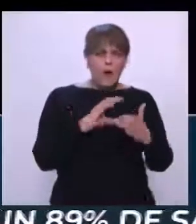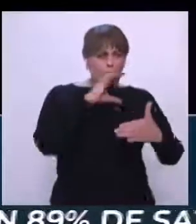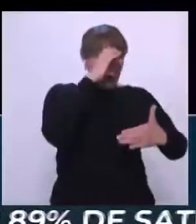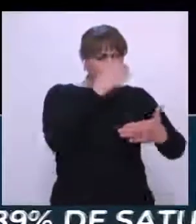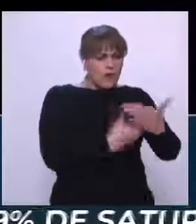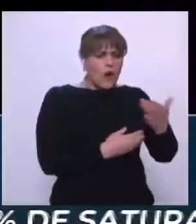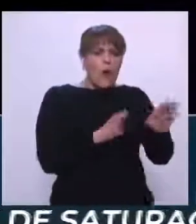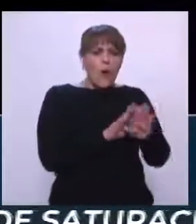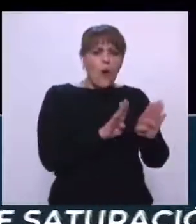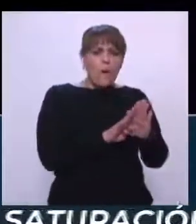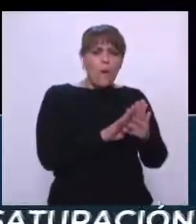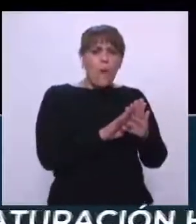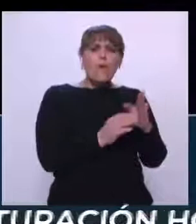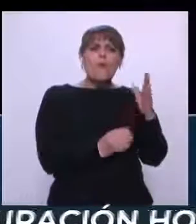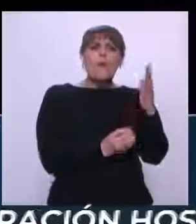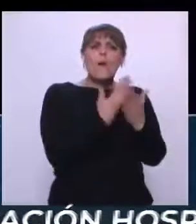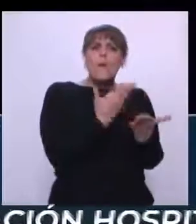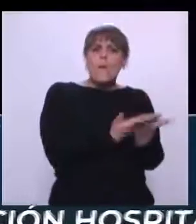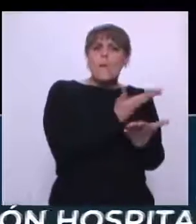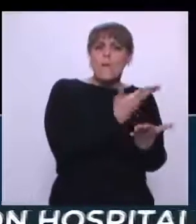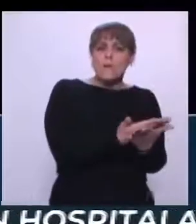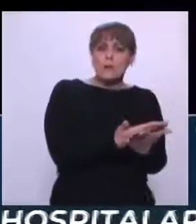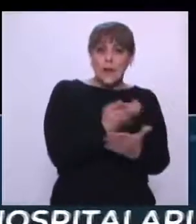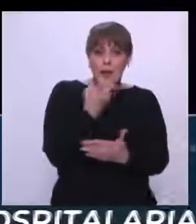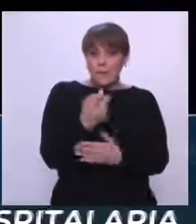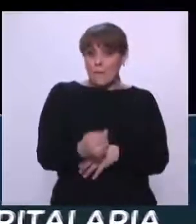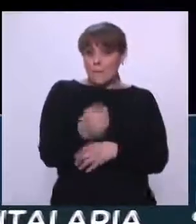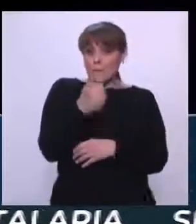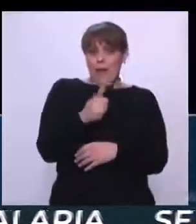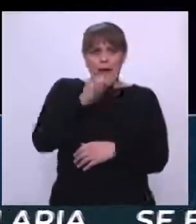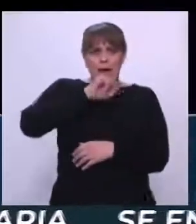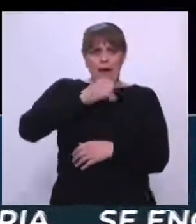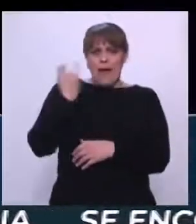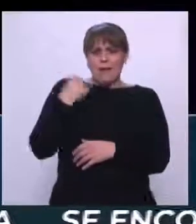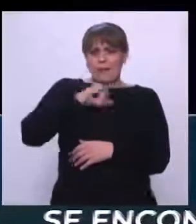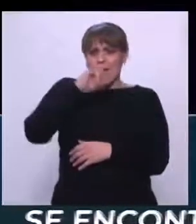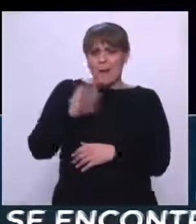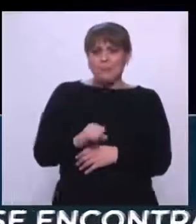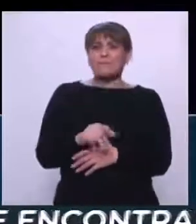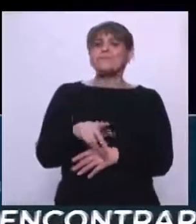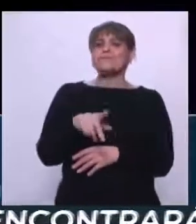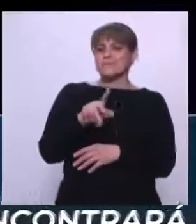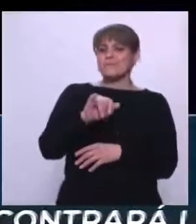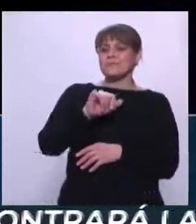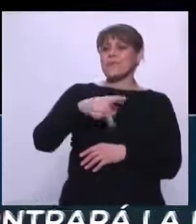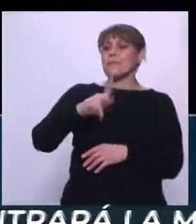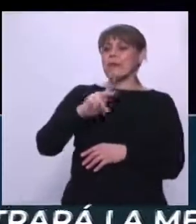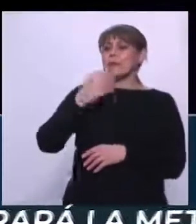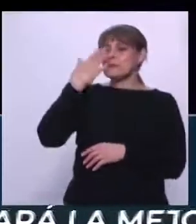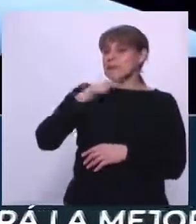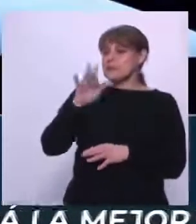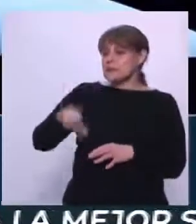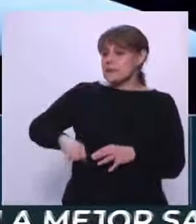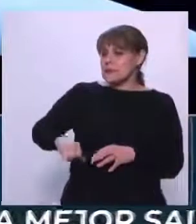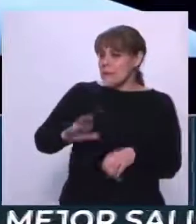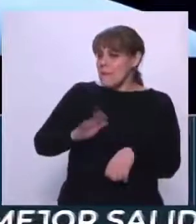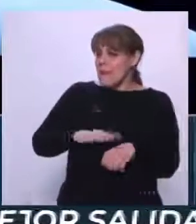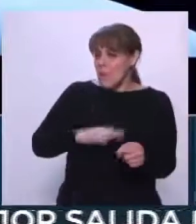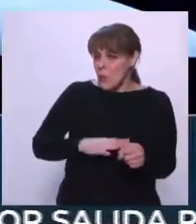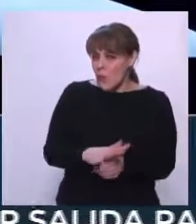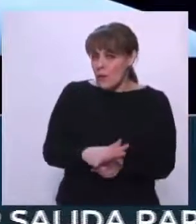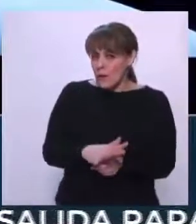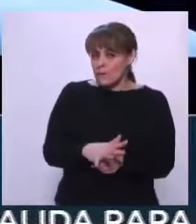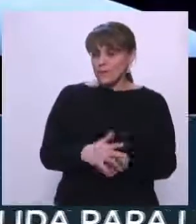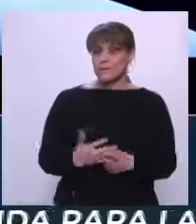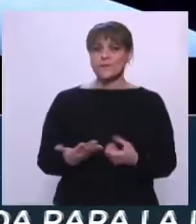Eso tampoco nunca lo habíamos visto. Pero ¿sabes cuál es una de las cosas, Azul, Juan, que a mí me parece que es muy interesante? Es